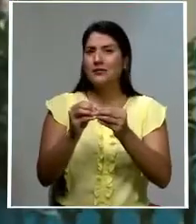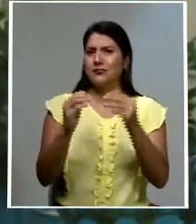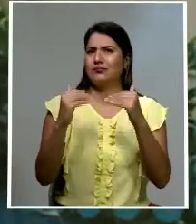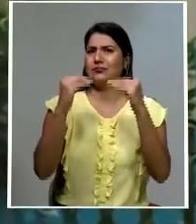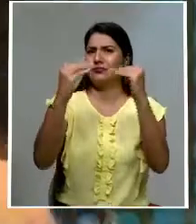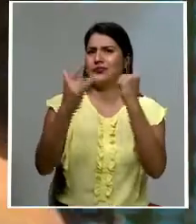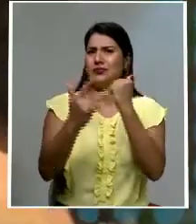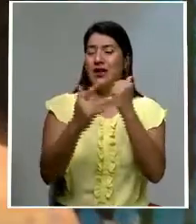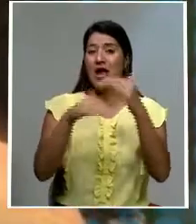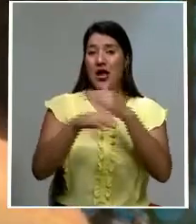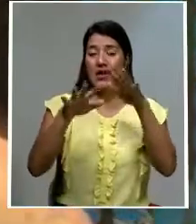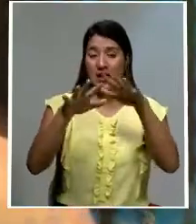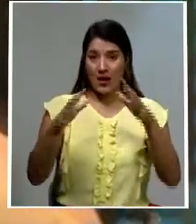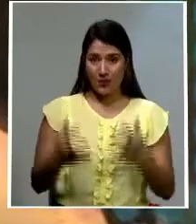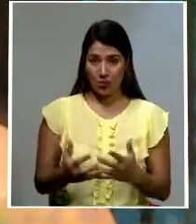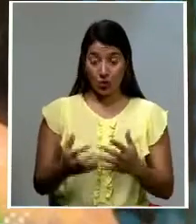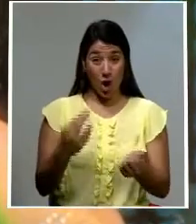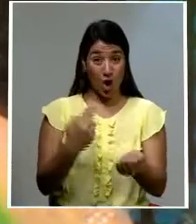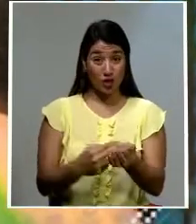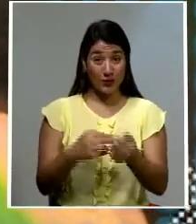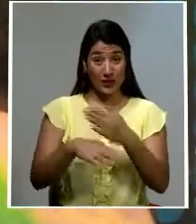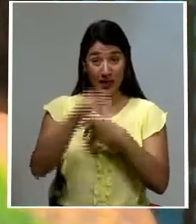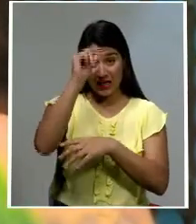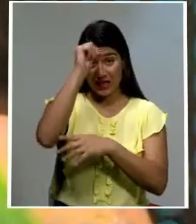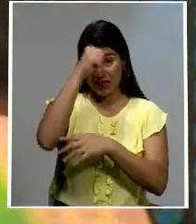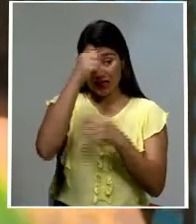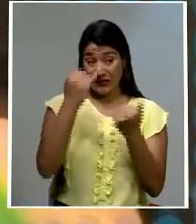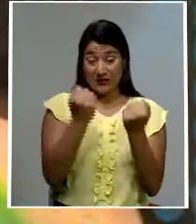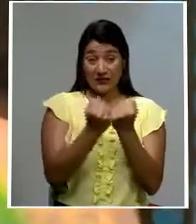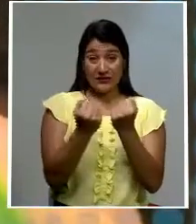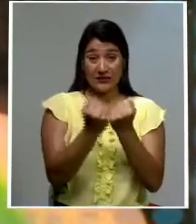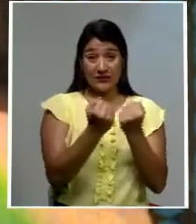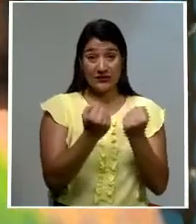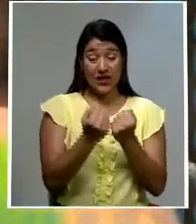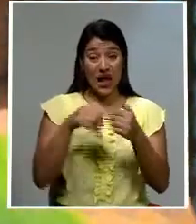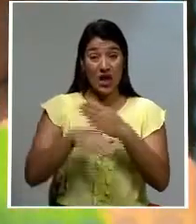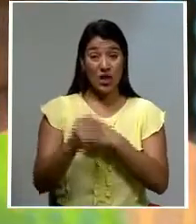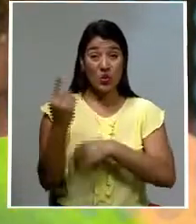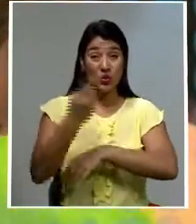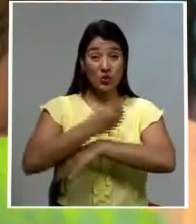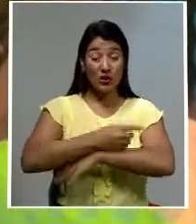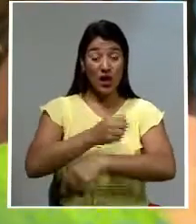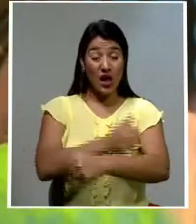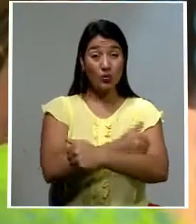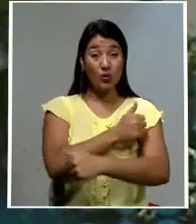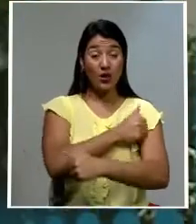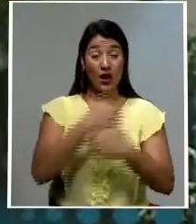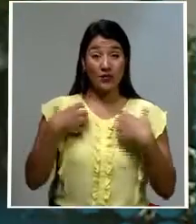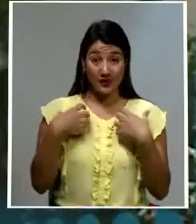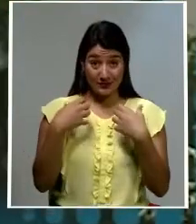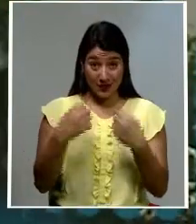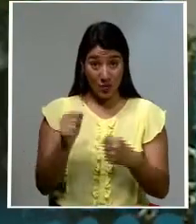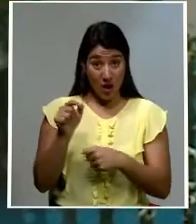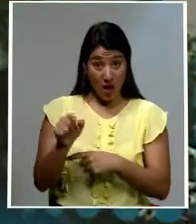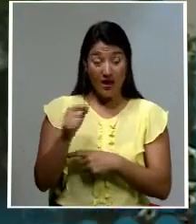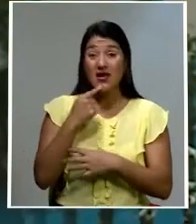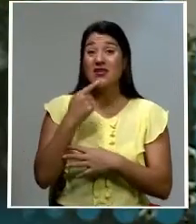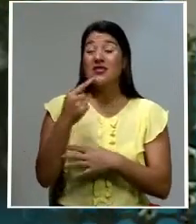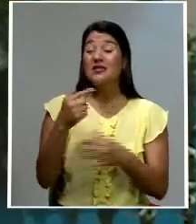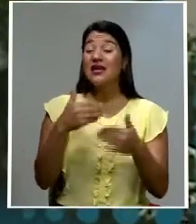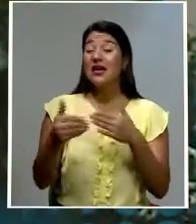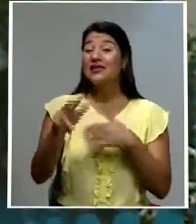Los hospitales en la India están al borde del colapso y solo en 24 horas las autoridades sanitarias de este país registraron